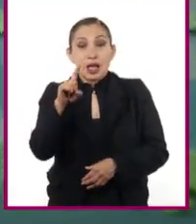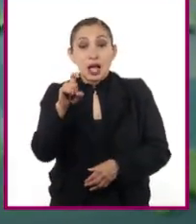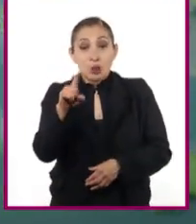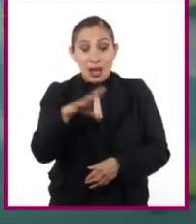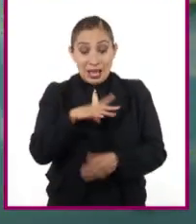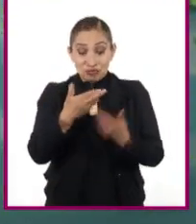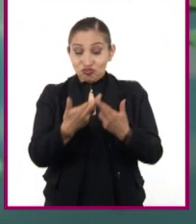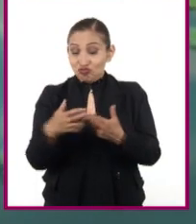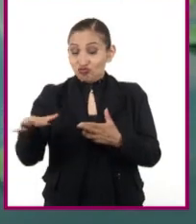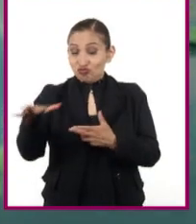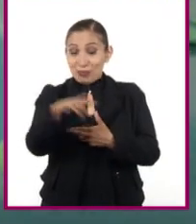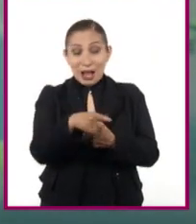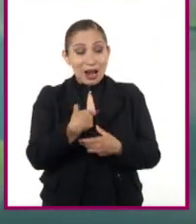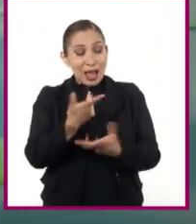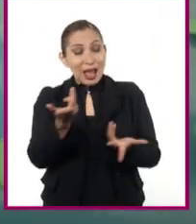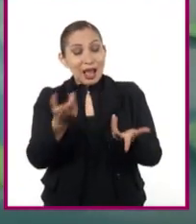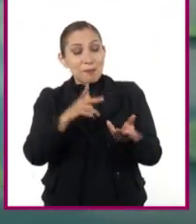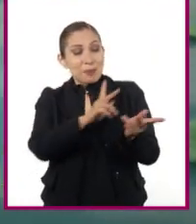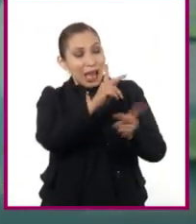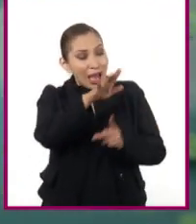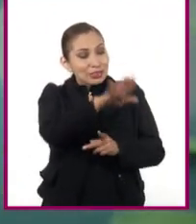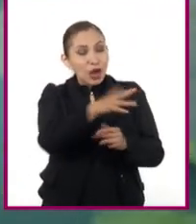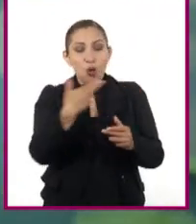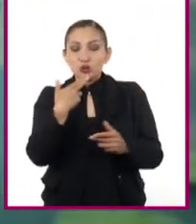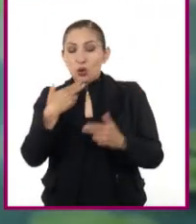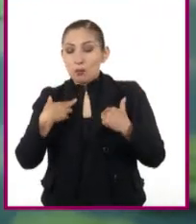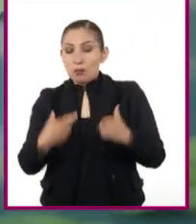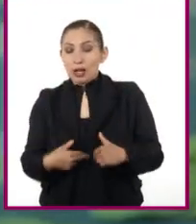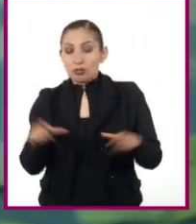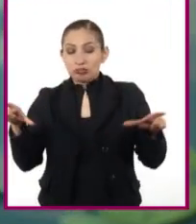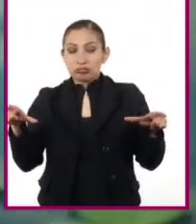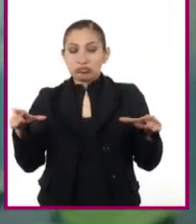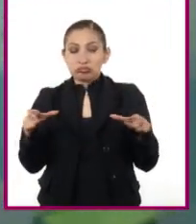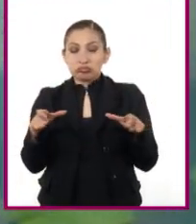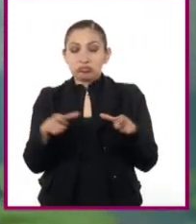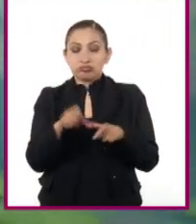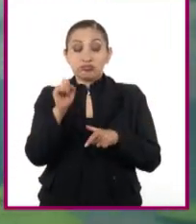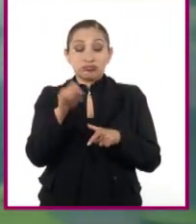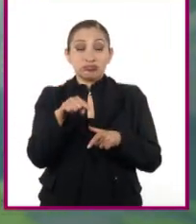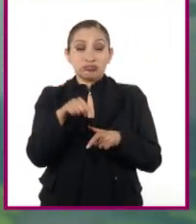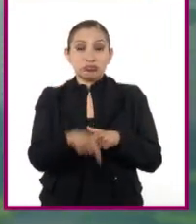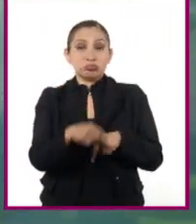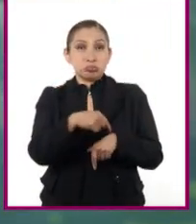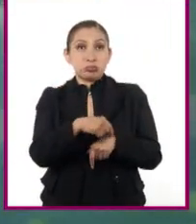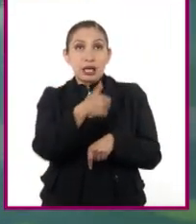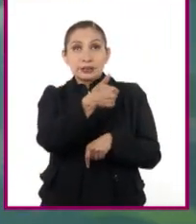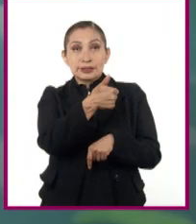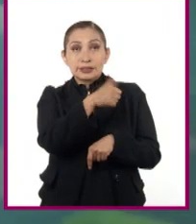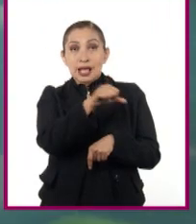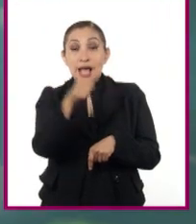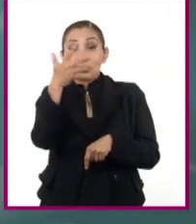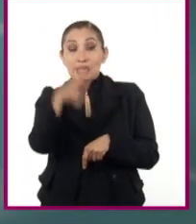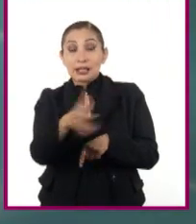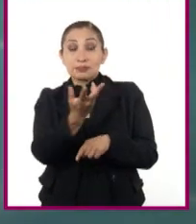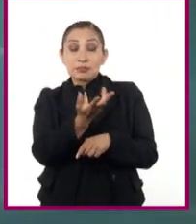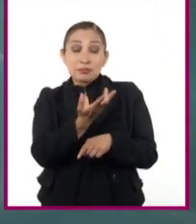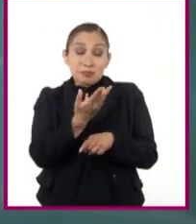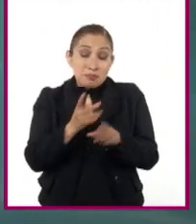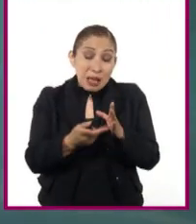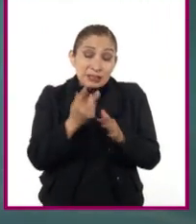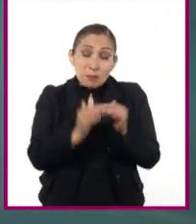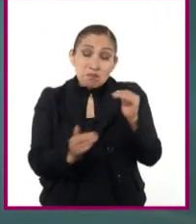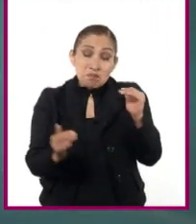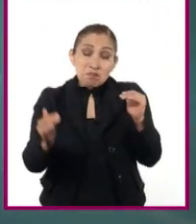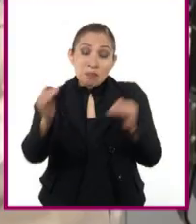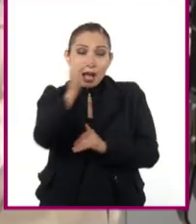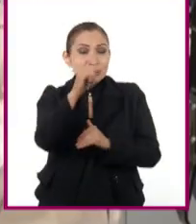agua disponible para riego o para consumo humano se va a ver disminuida más o menos de 6 a 10 veces